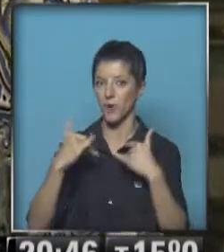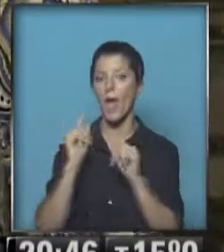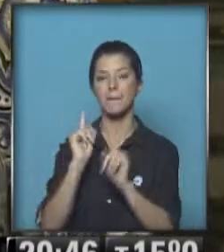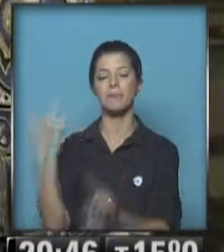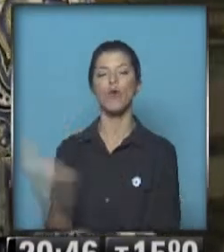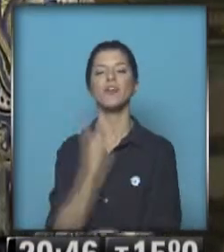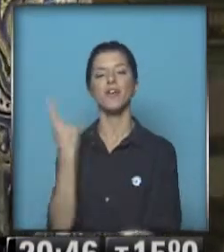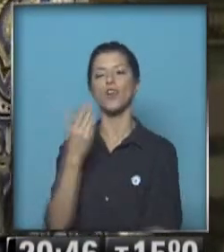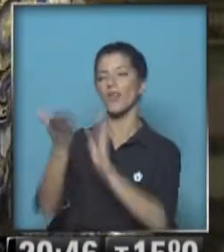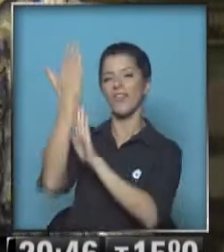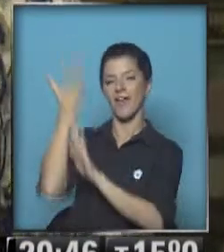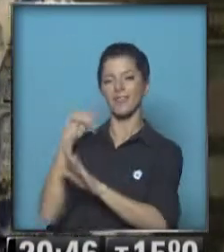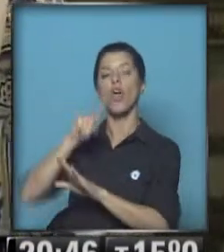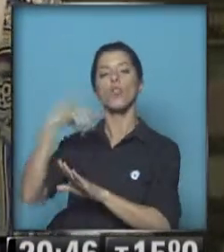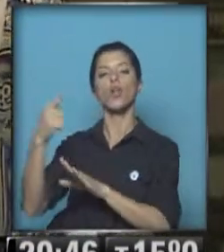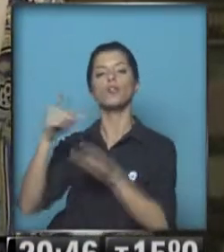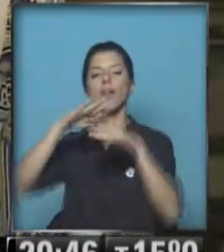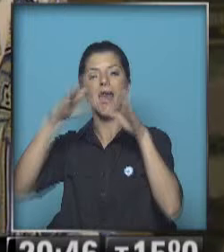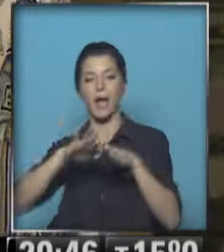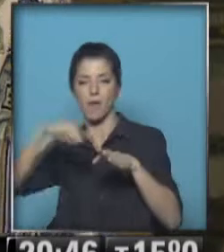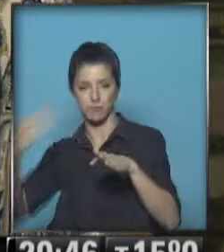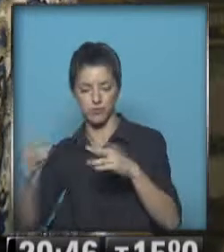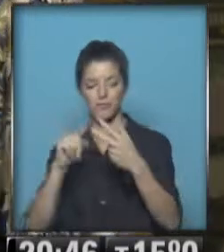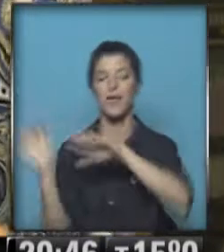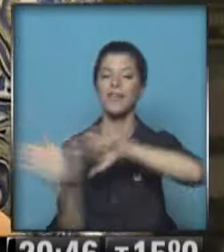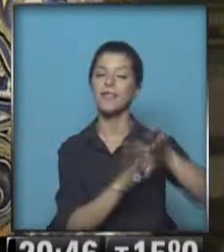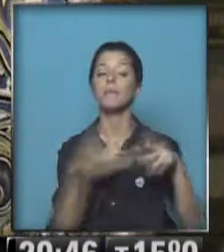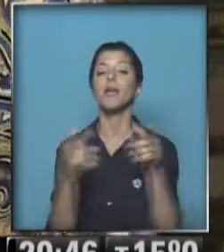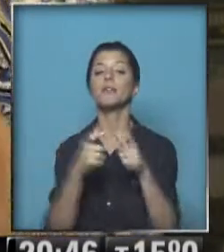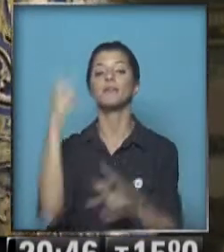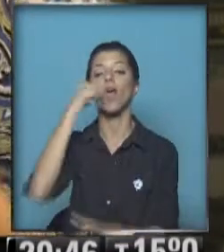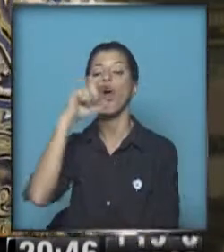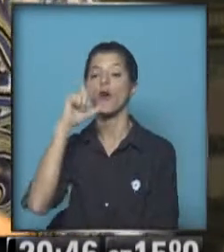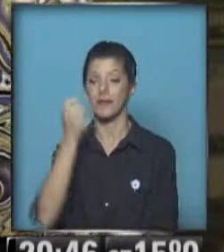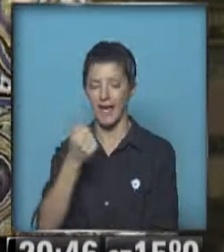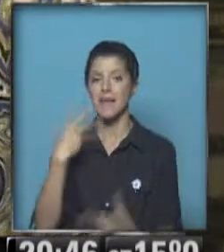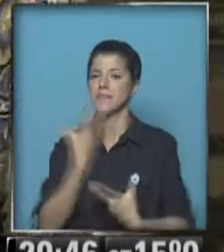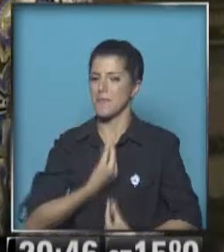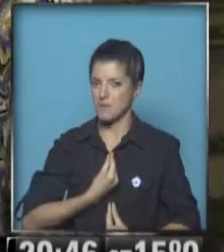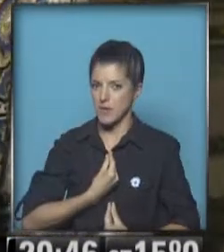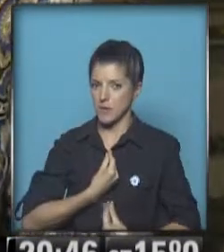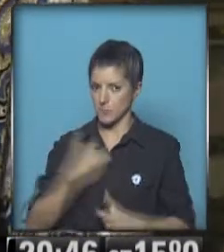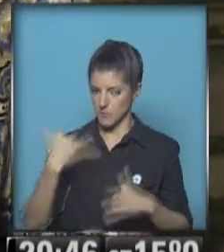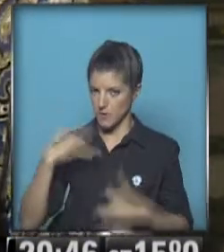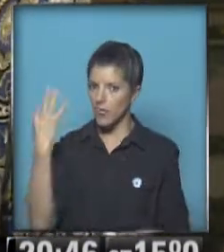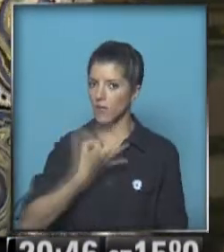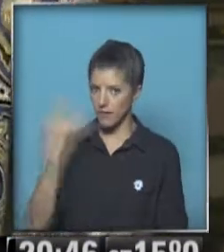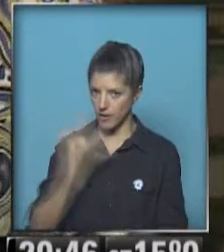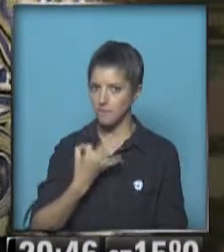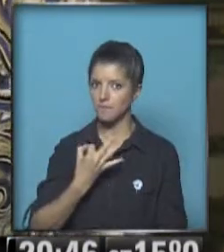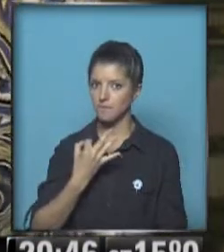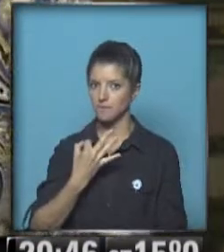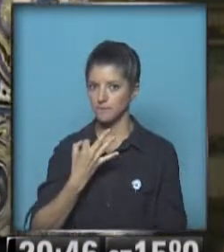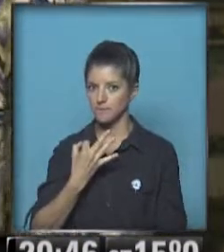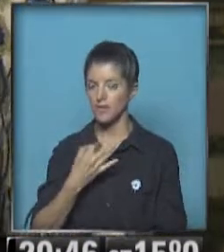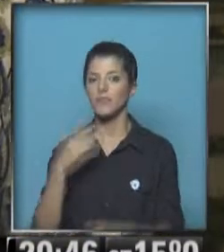director del otro lado de la cama' llega también la película a la horca con mucho de terror mucho de miedo en serio con ese estilo found footage de